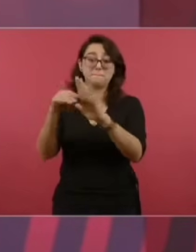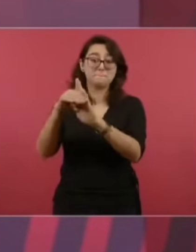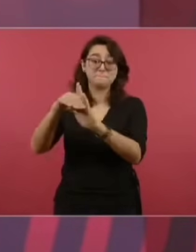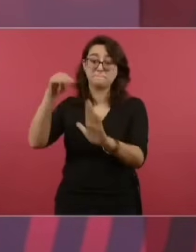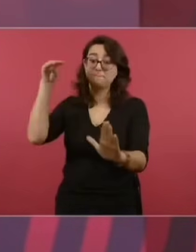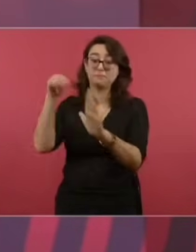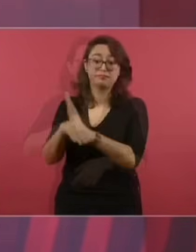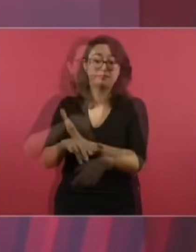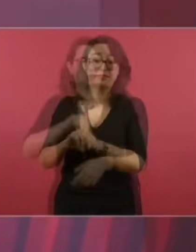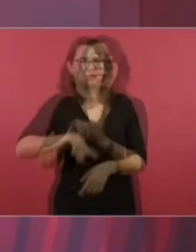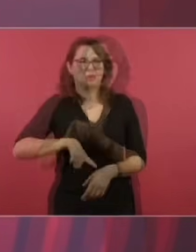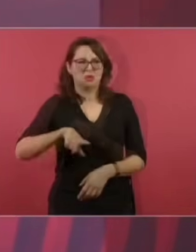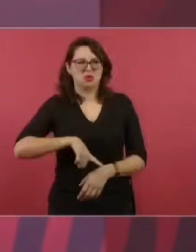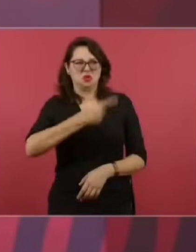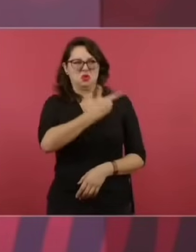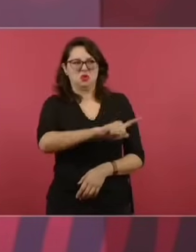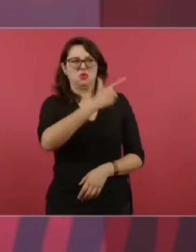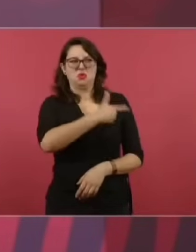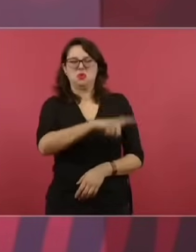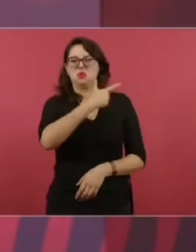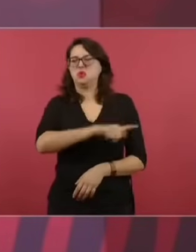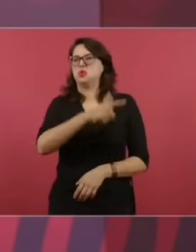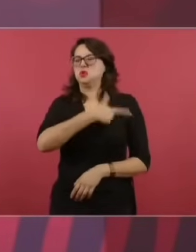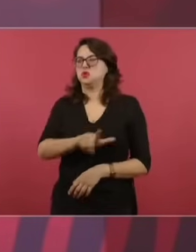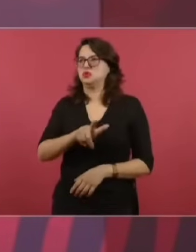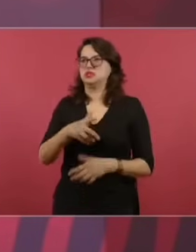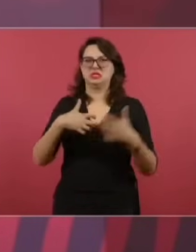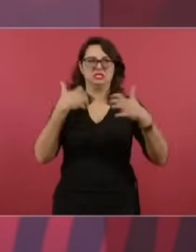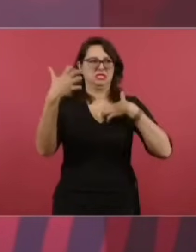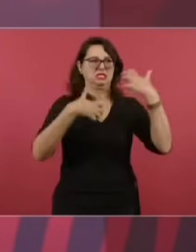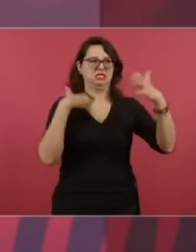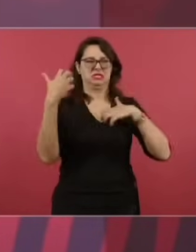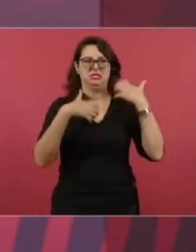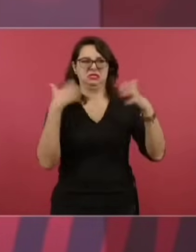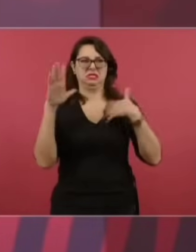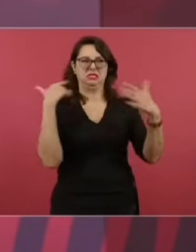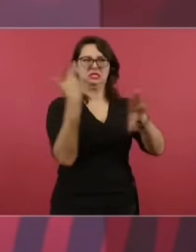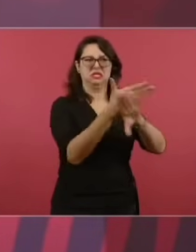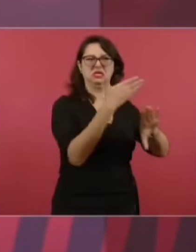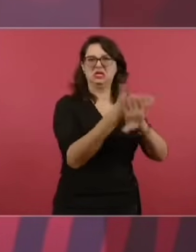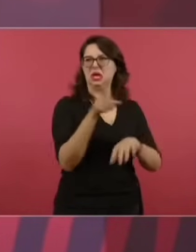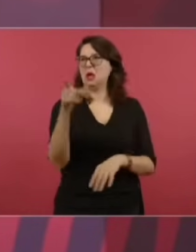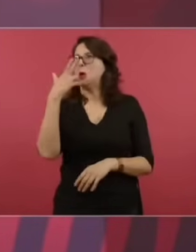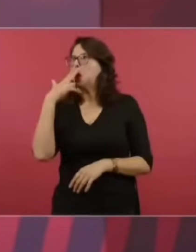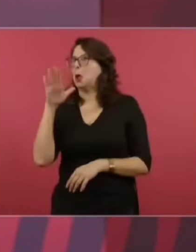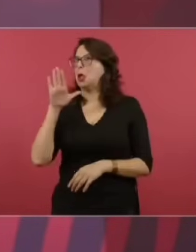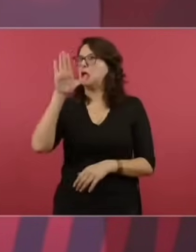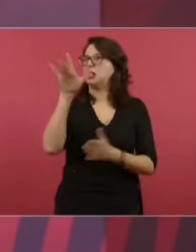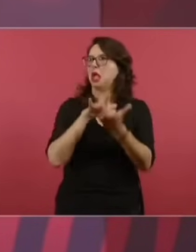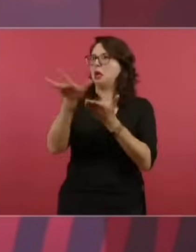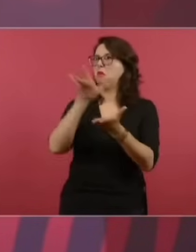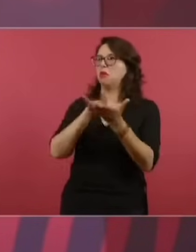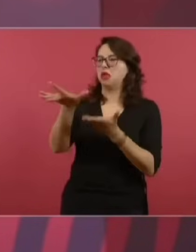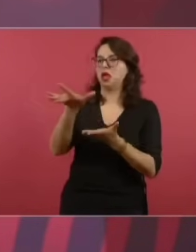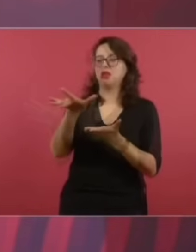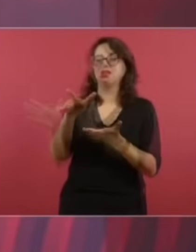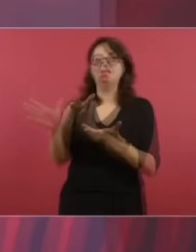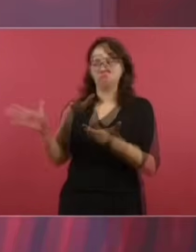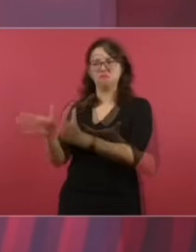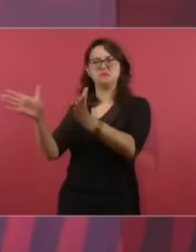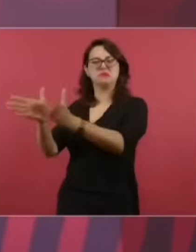produjo inflación, y las crisis económicas le ayudan siempre a la derecha, al